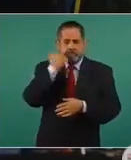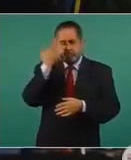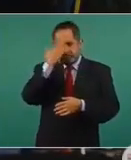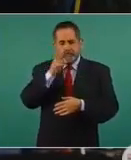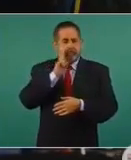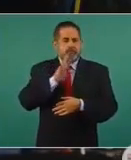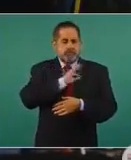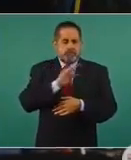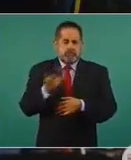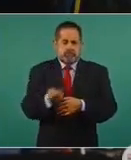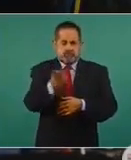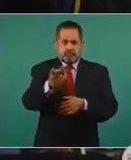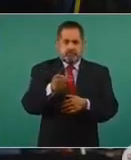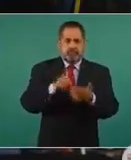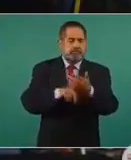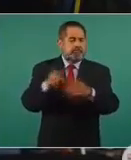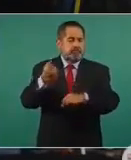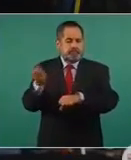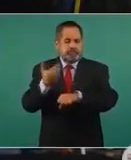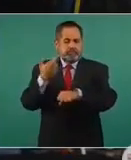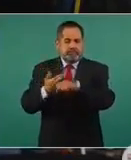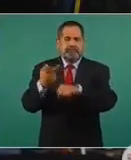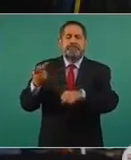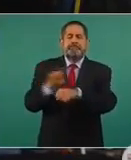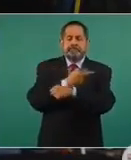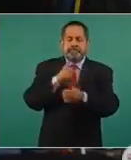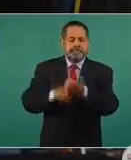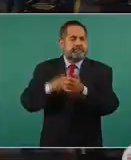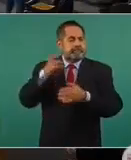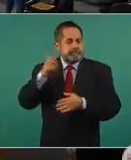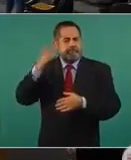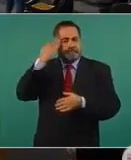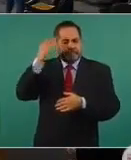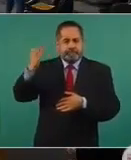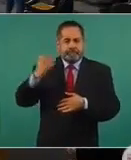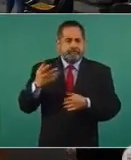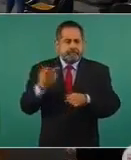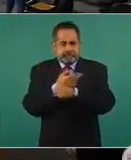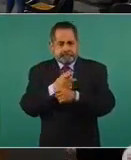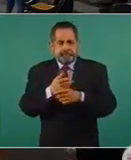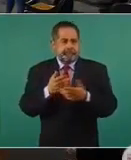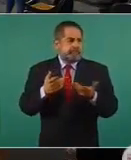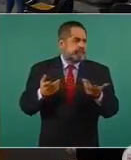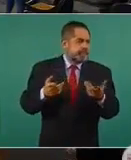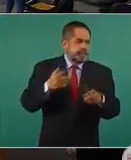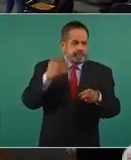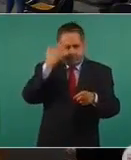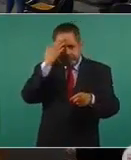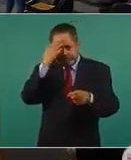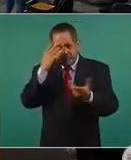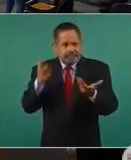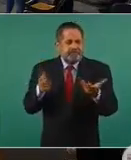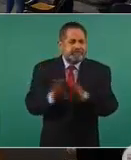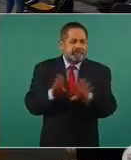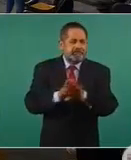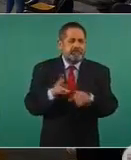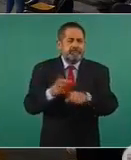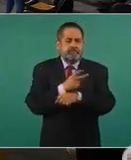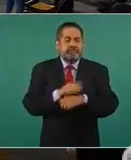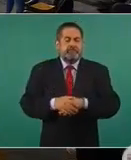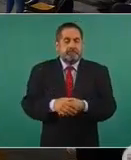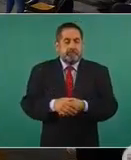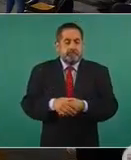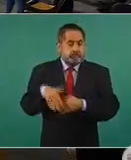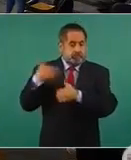la posibilidad de preguntarle al secretario qué fue lo que sucedió en aquel momento, si se dio vista, si se tuvo conocimiento y si en efecto